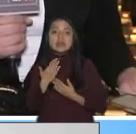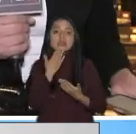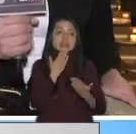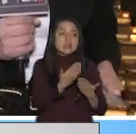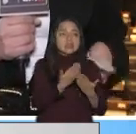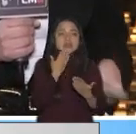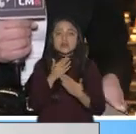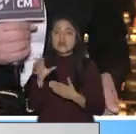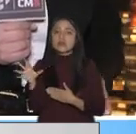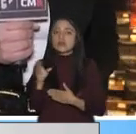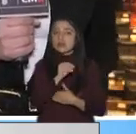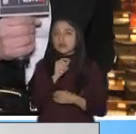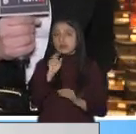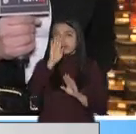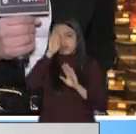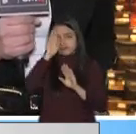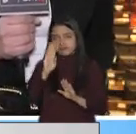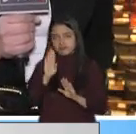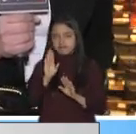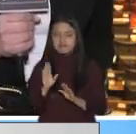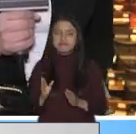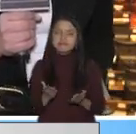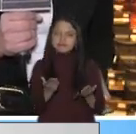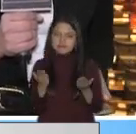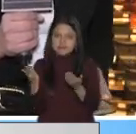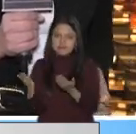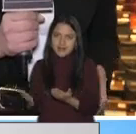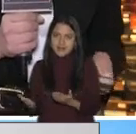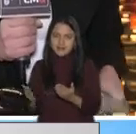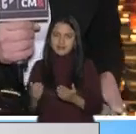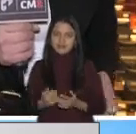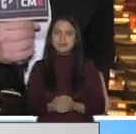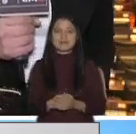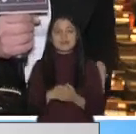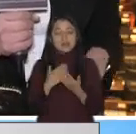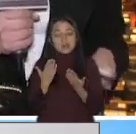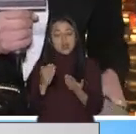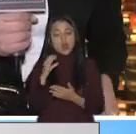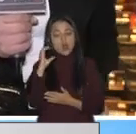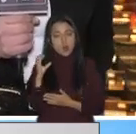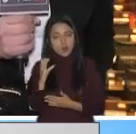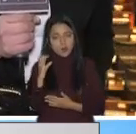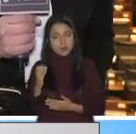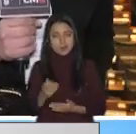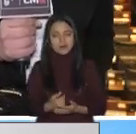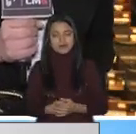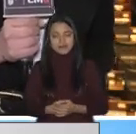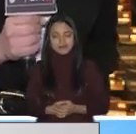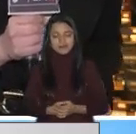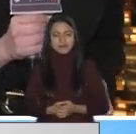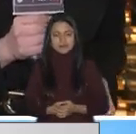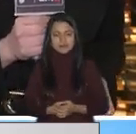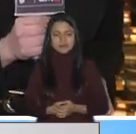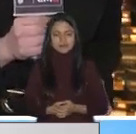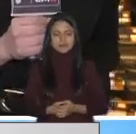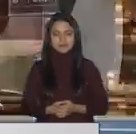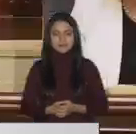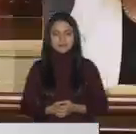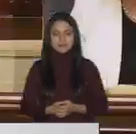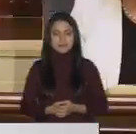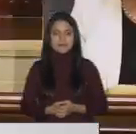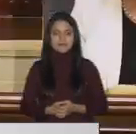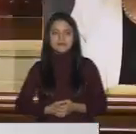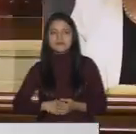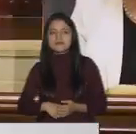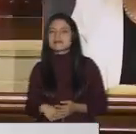los homenajes y el recibimiento que se ha hecho por parte de Colombia para recibir a este gran maestro.